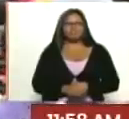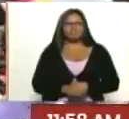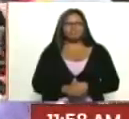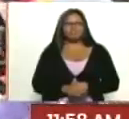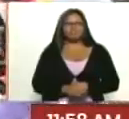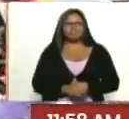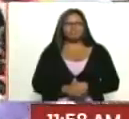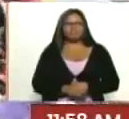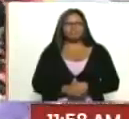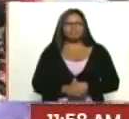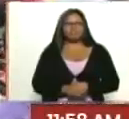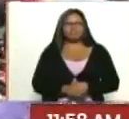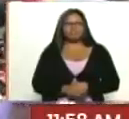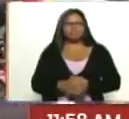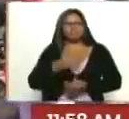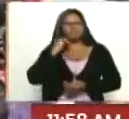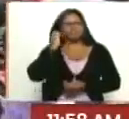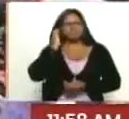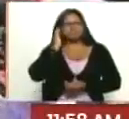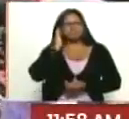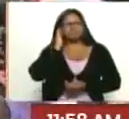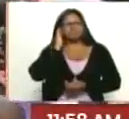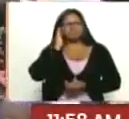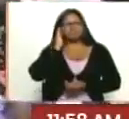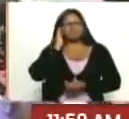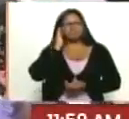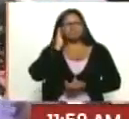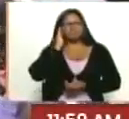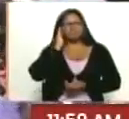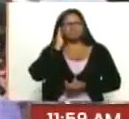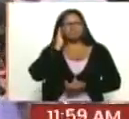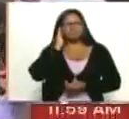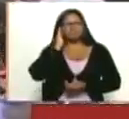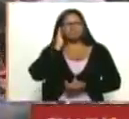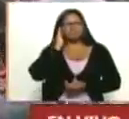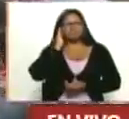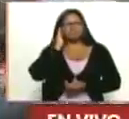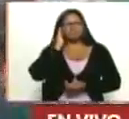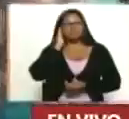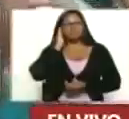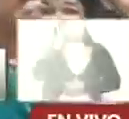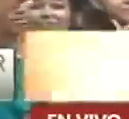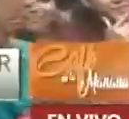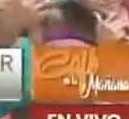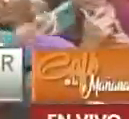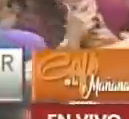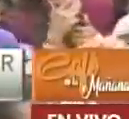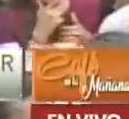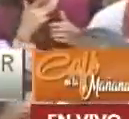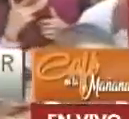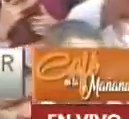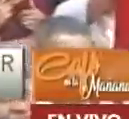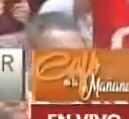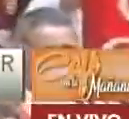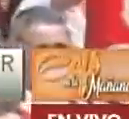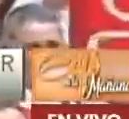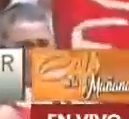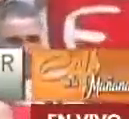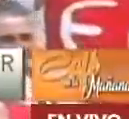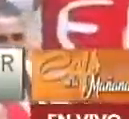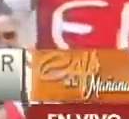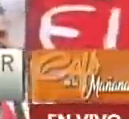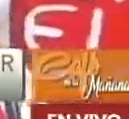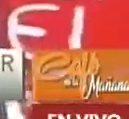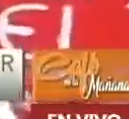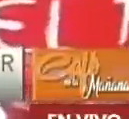líder de la revolución, hombre del 4 de febrero, hombre probado en mil batallas y que hoy es